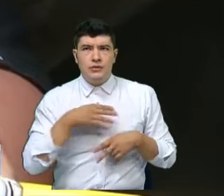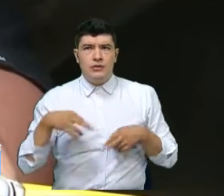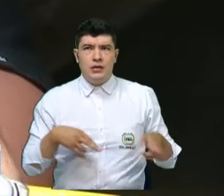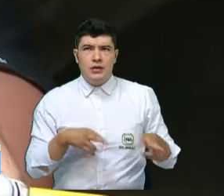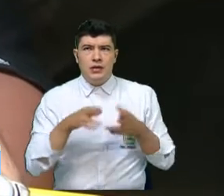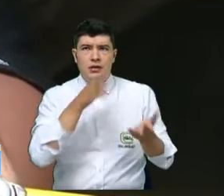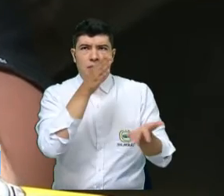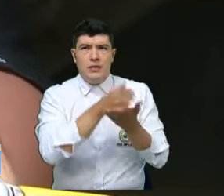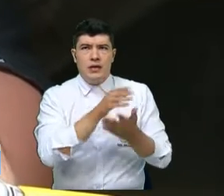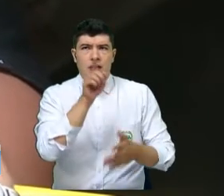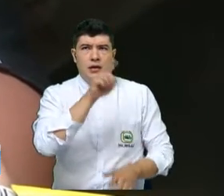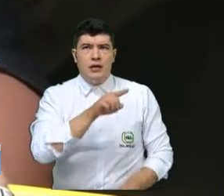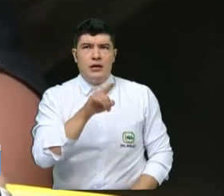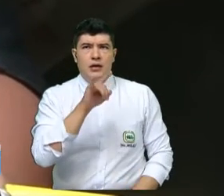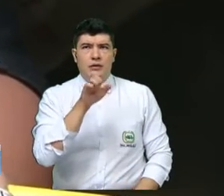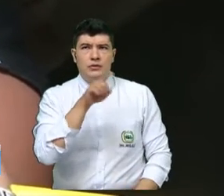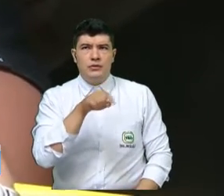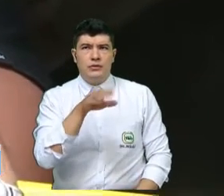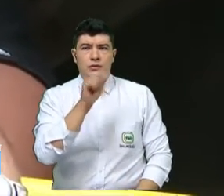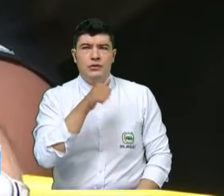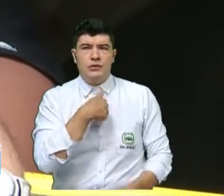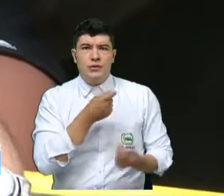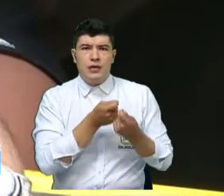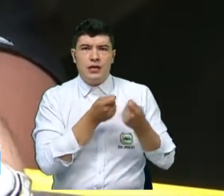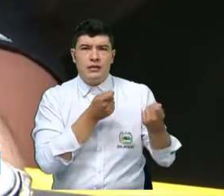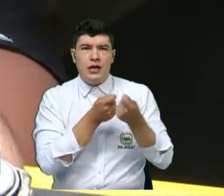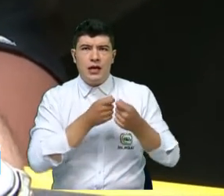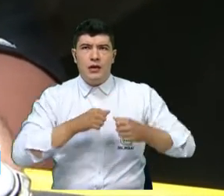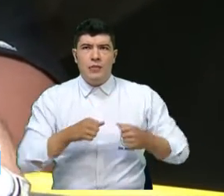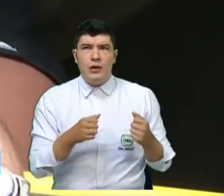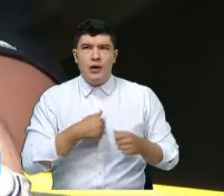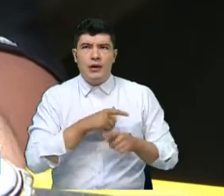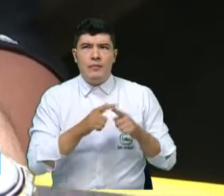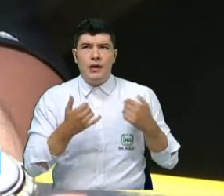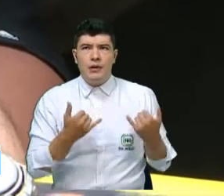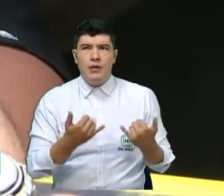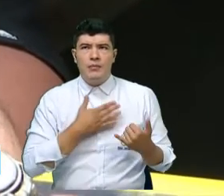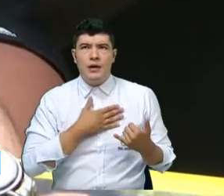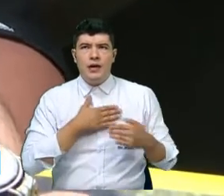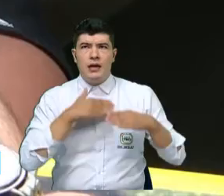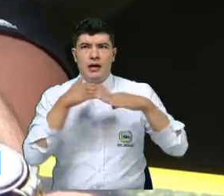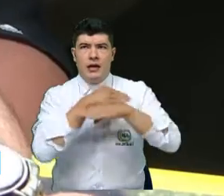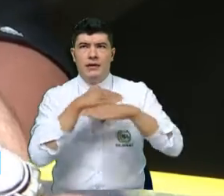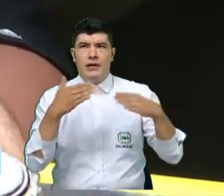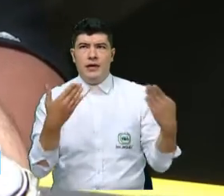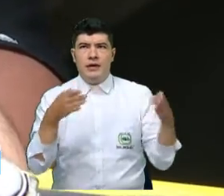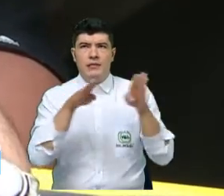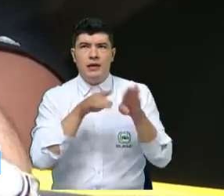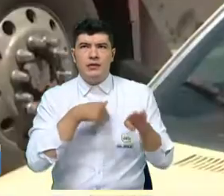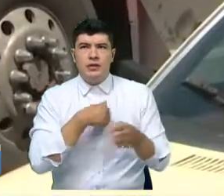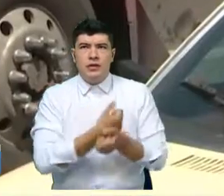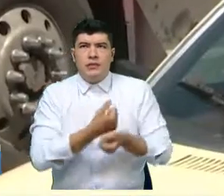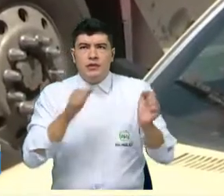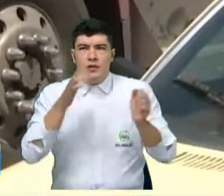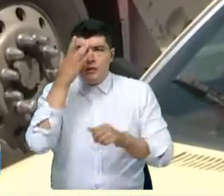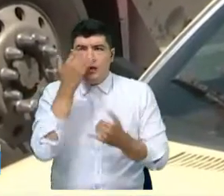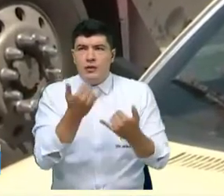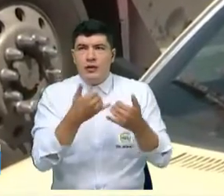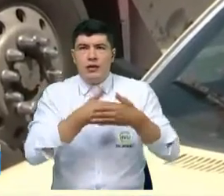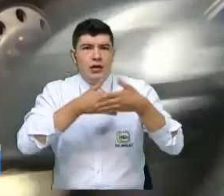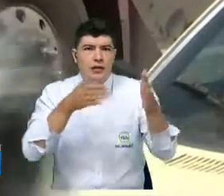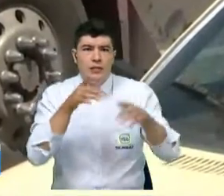que es hacia Suesca, que es cerca de Bogotá, y mira, ahora con la vía cerrada pues es imposible porque no están dando